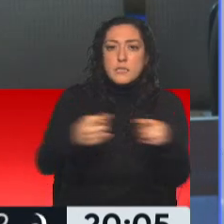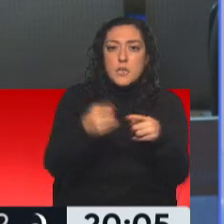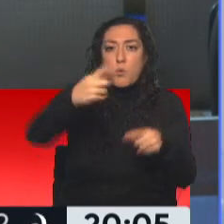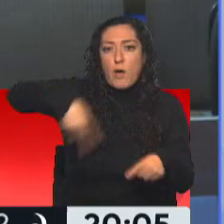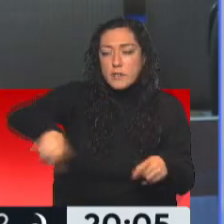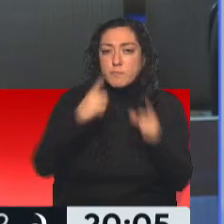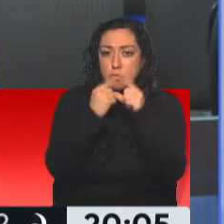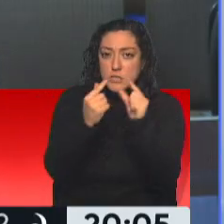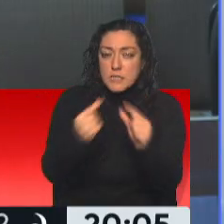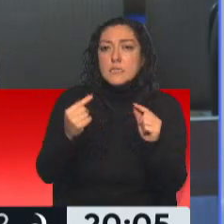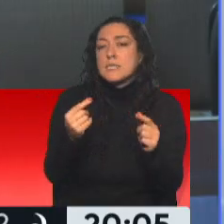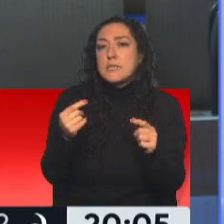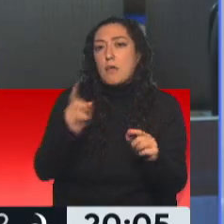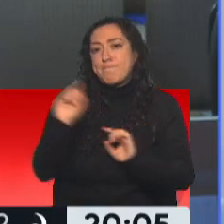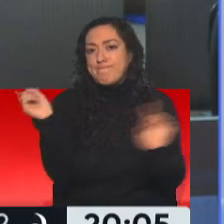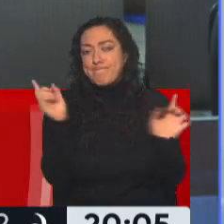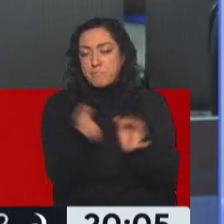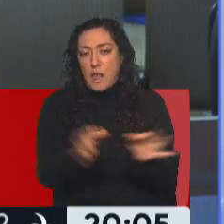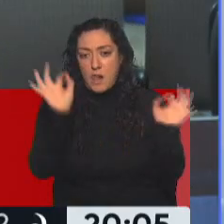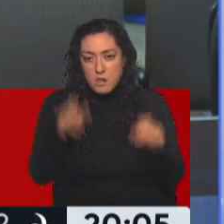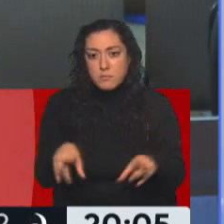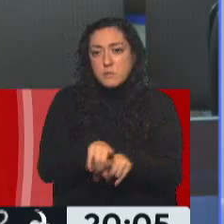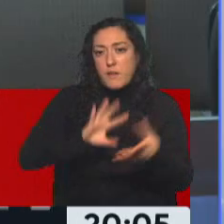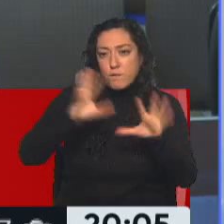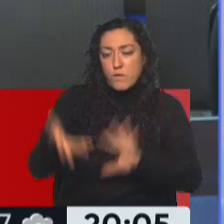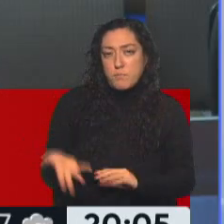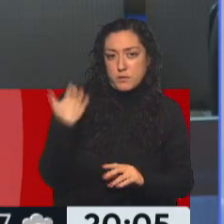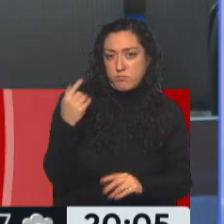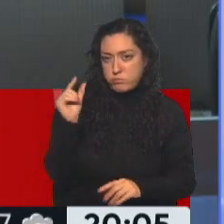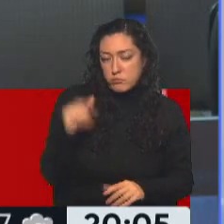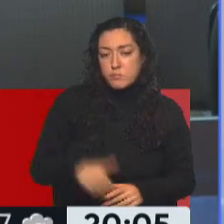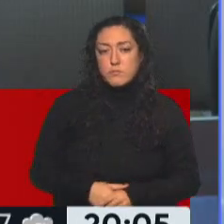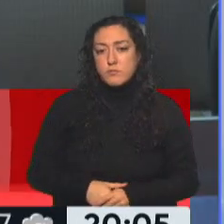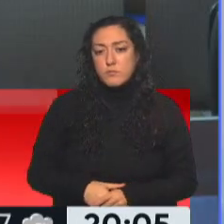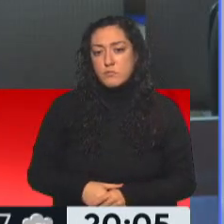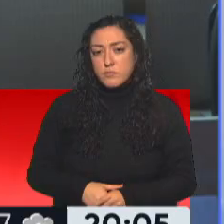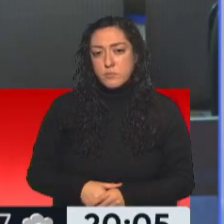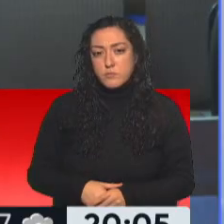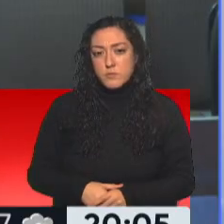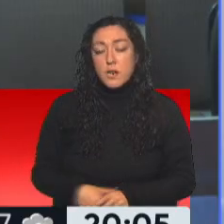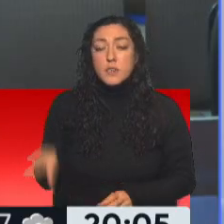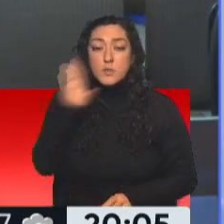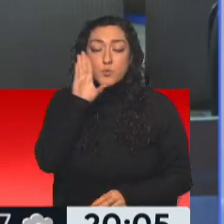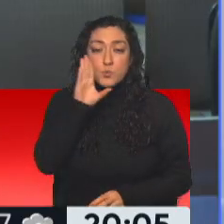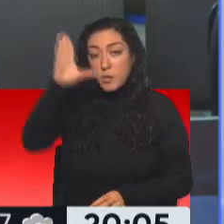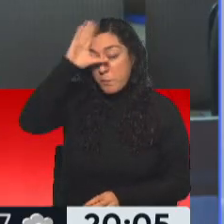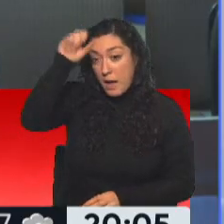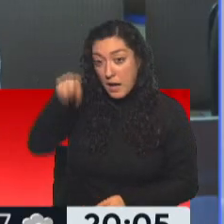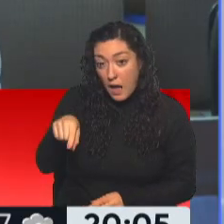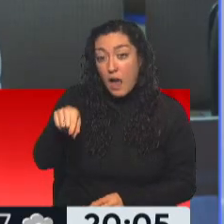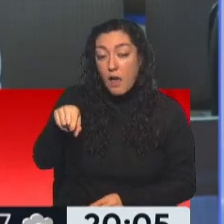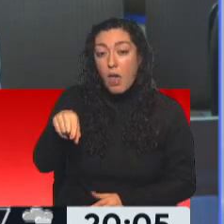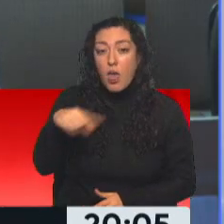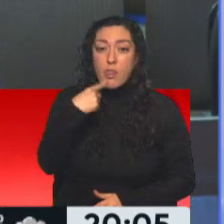otras protestas como las que estallaron en los últimos días. Y en tanto, la Embajada de Estados Unidos en Venezuela pidió frenar